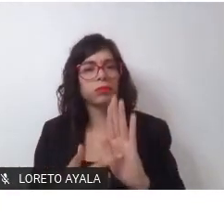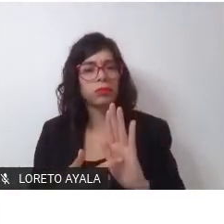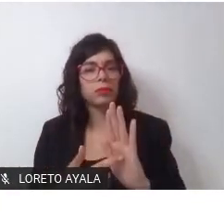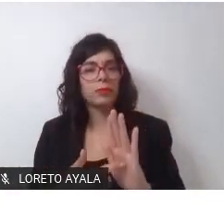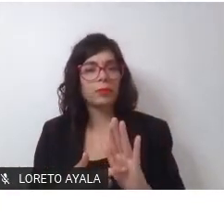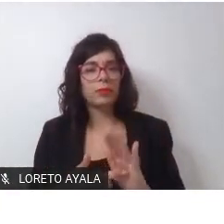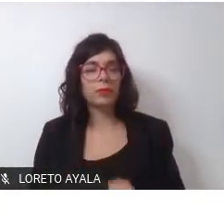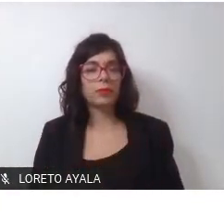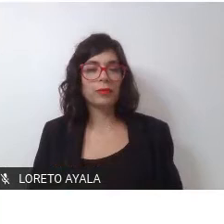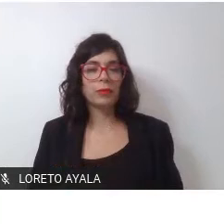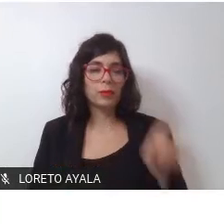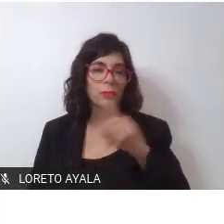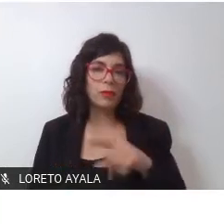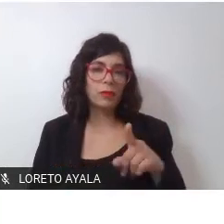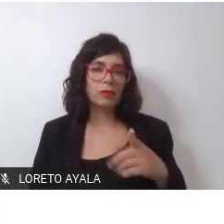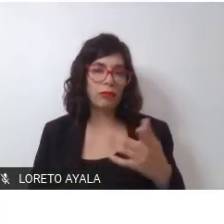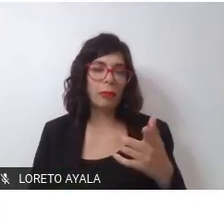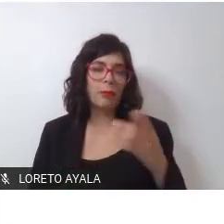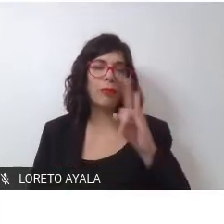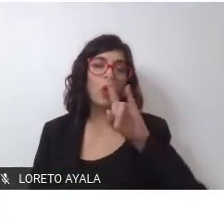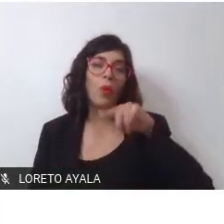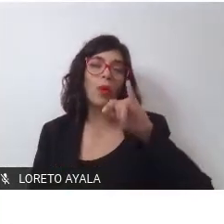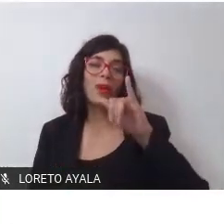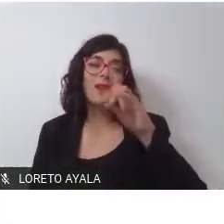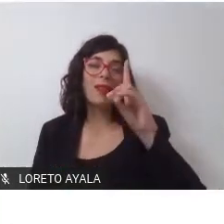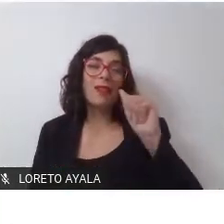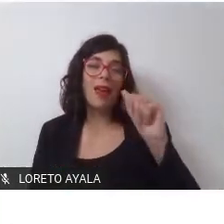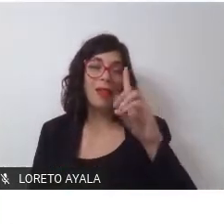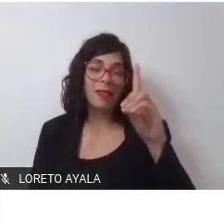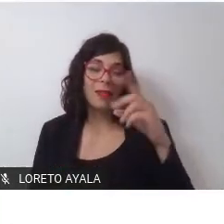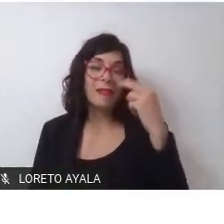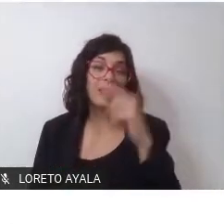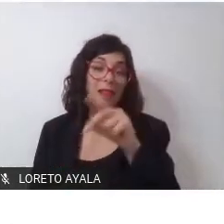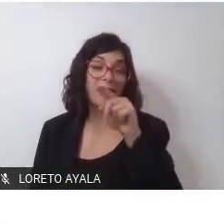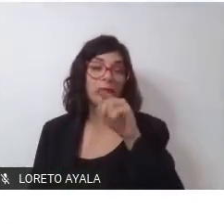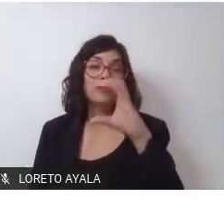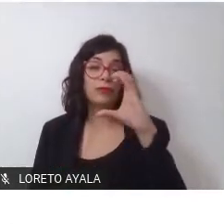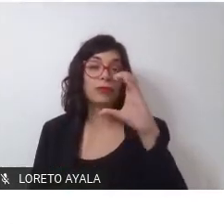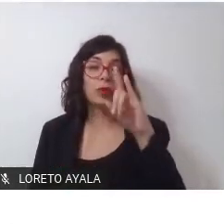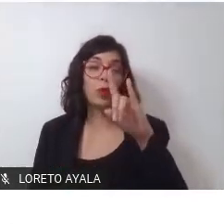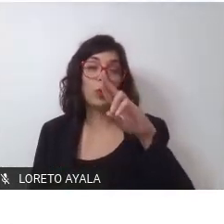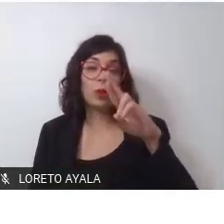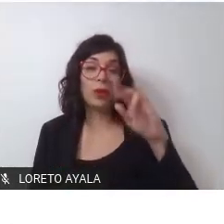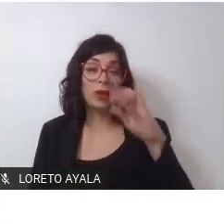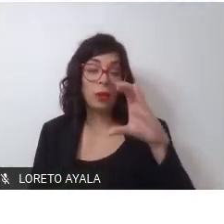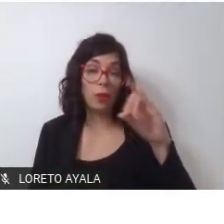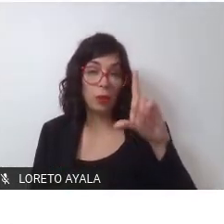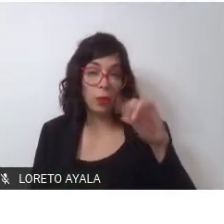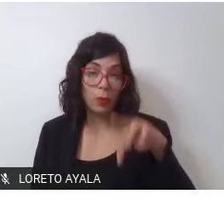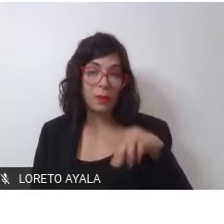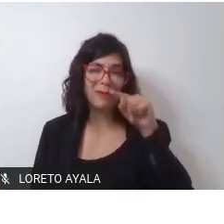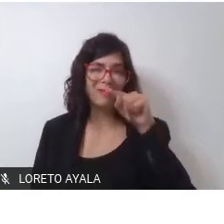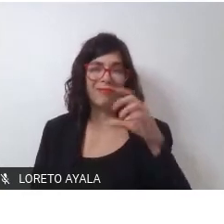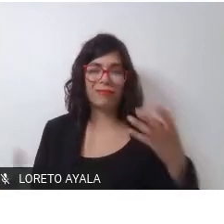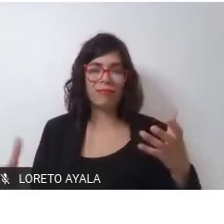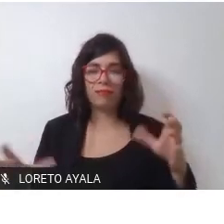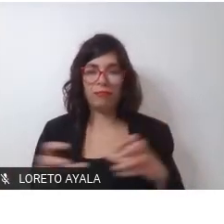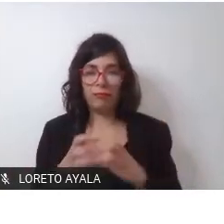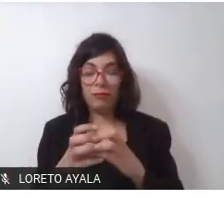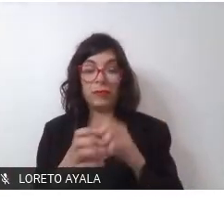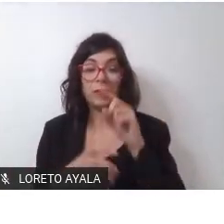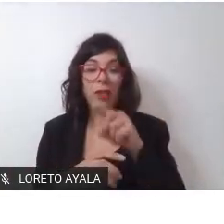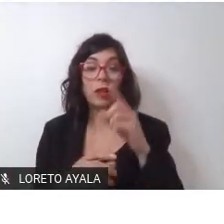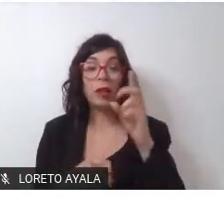de la unidad de currículum, por lo tanto es algo que se puede sacar sin ningún inconveniente. Así que está la planificación, el